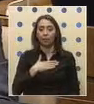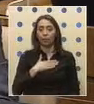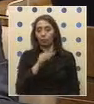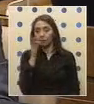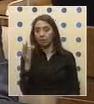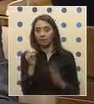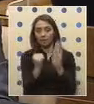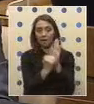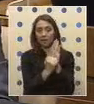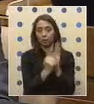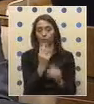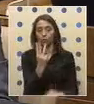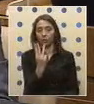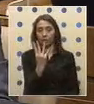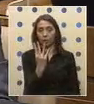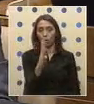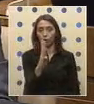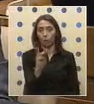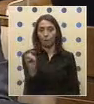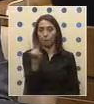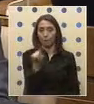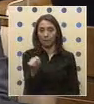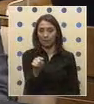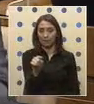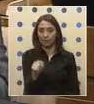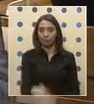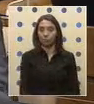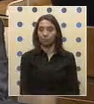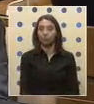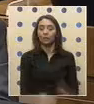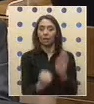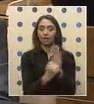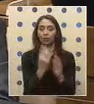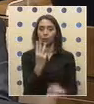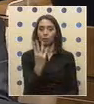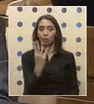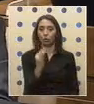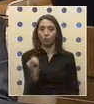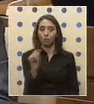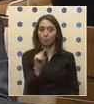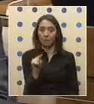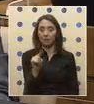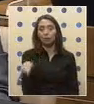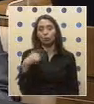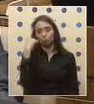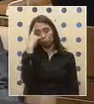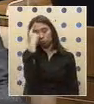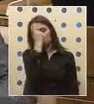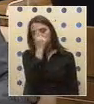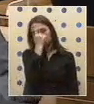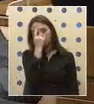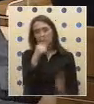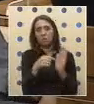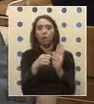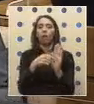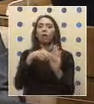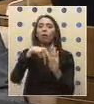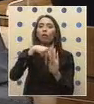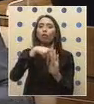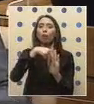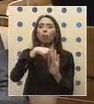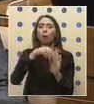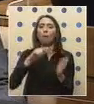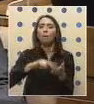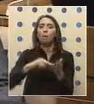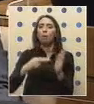referirme al artículo 34 bis. El artículo 34 bis, pensamos nosotros que es una norma que tiene un